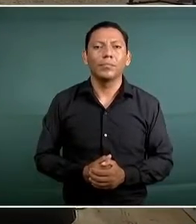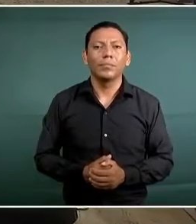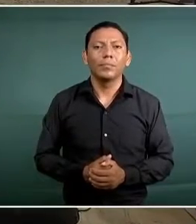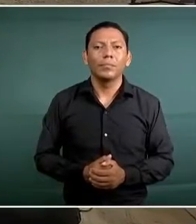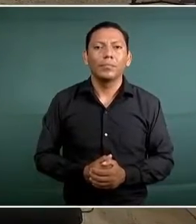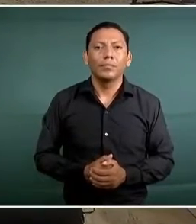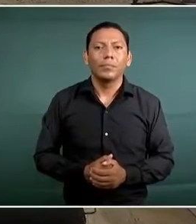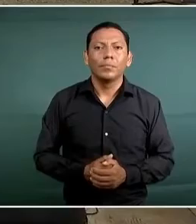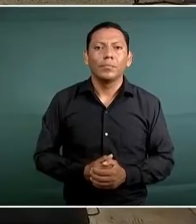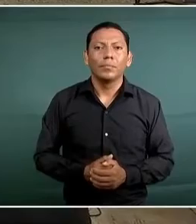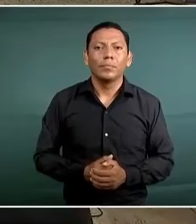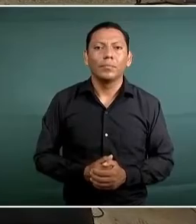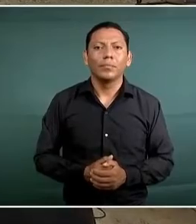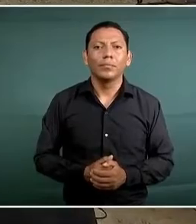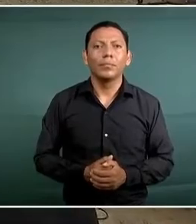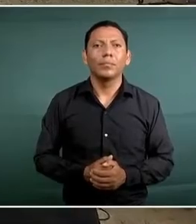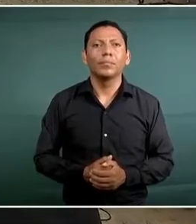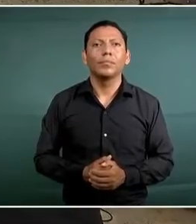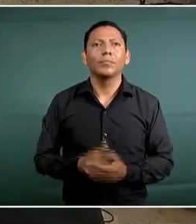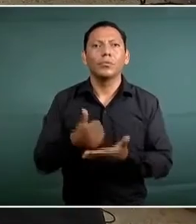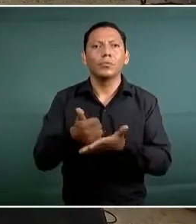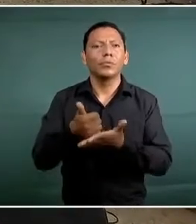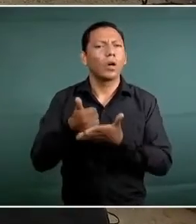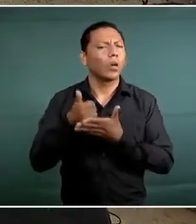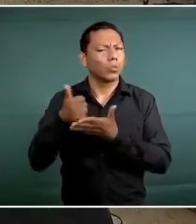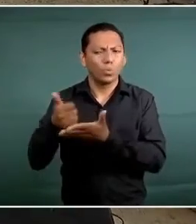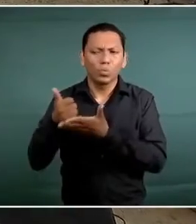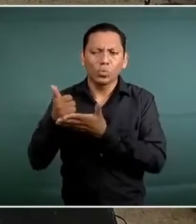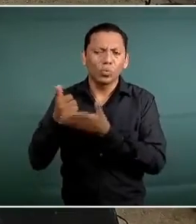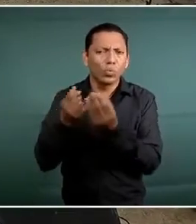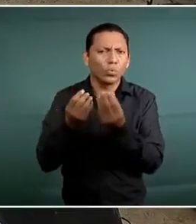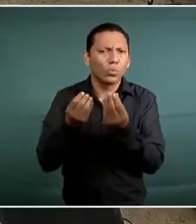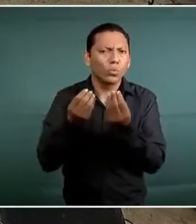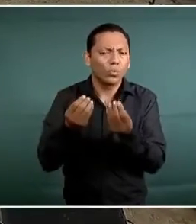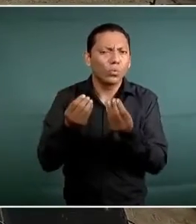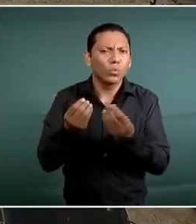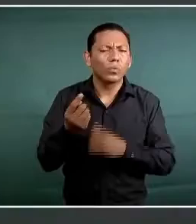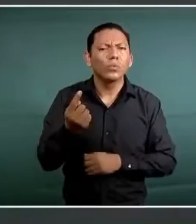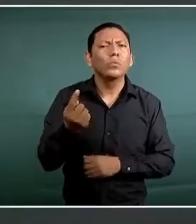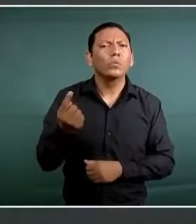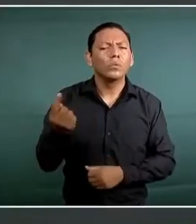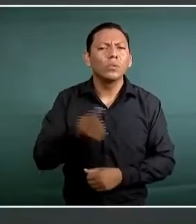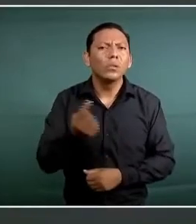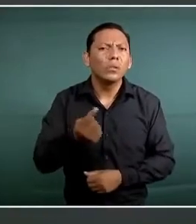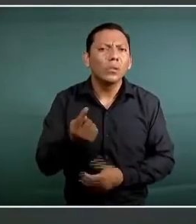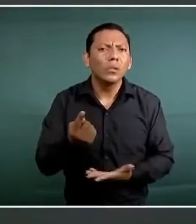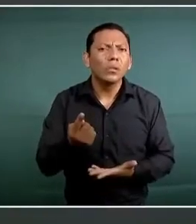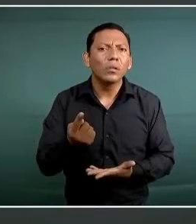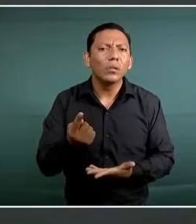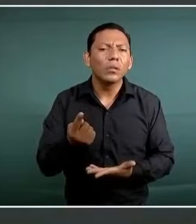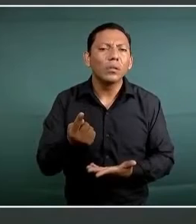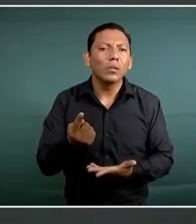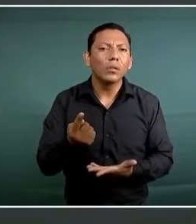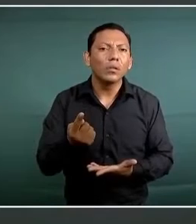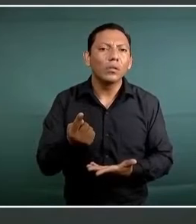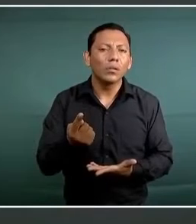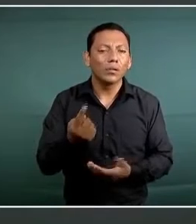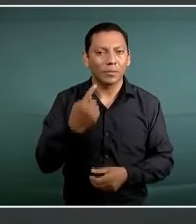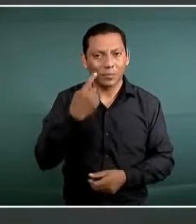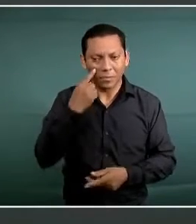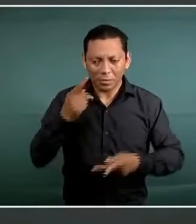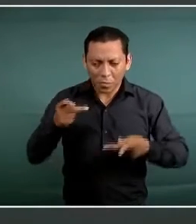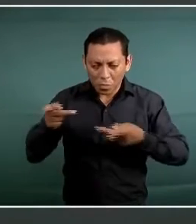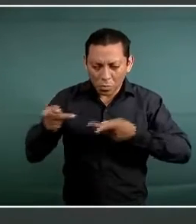nos ha ayudado mucho el que la conducción de la